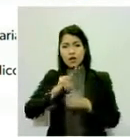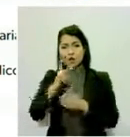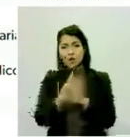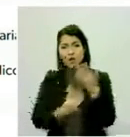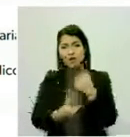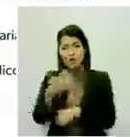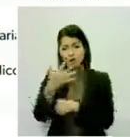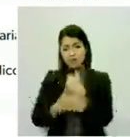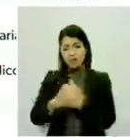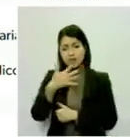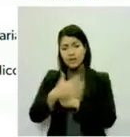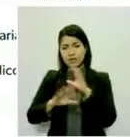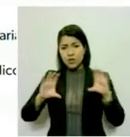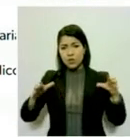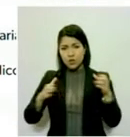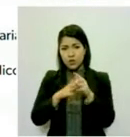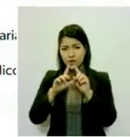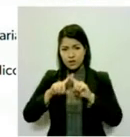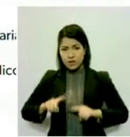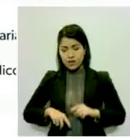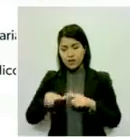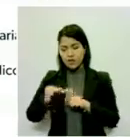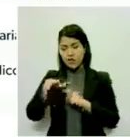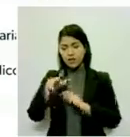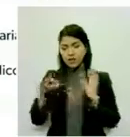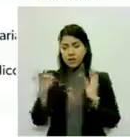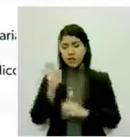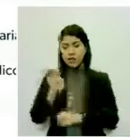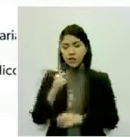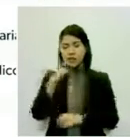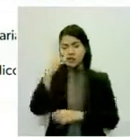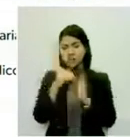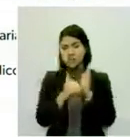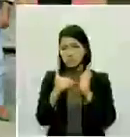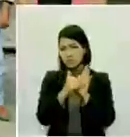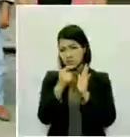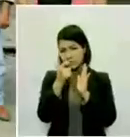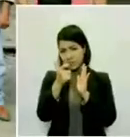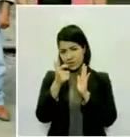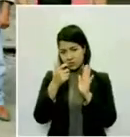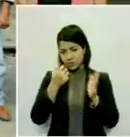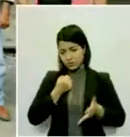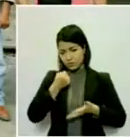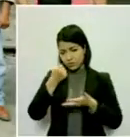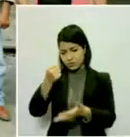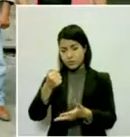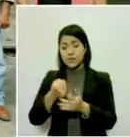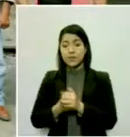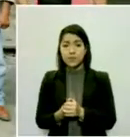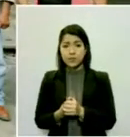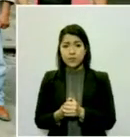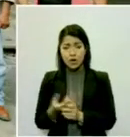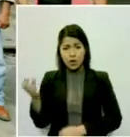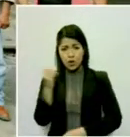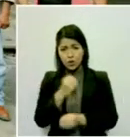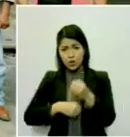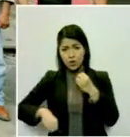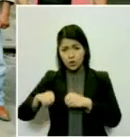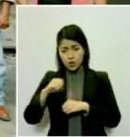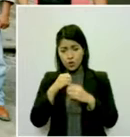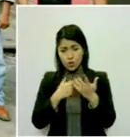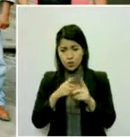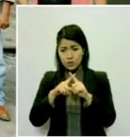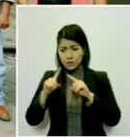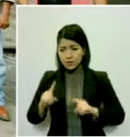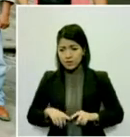momento 15 comunidades con 18,2 millones de pesos. La que sigue, por favor. En Obras por Cooperación, también